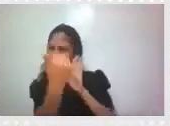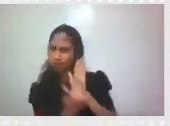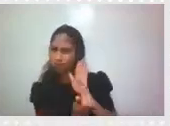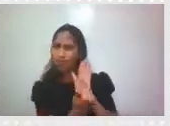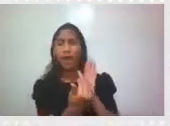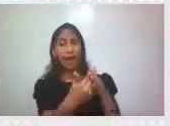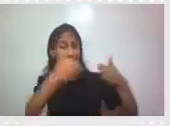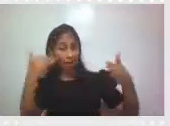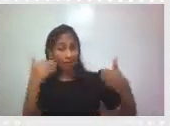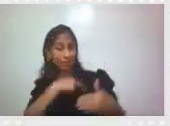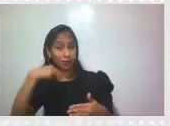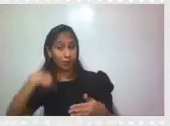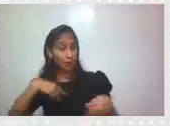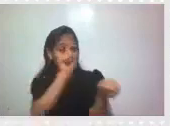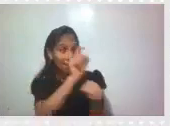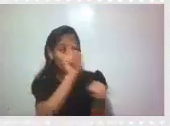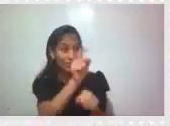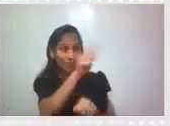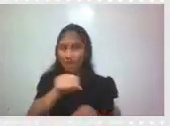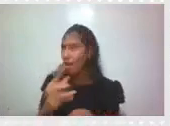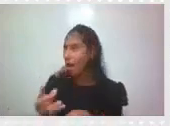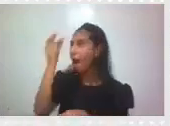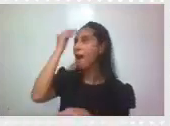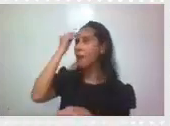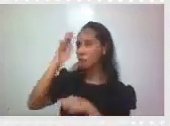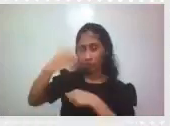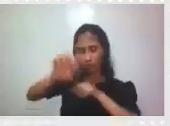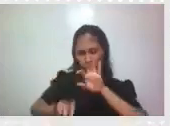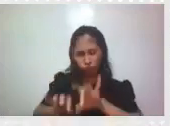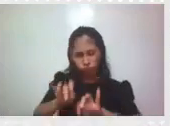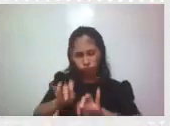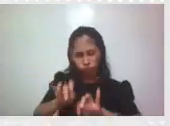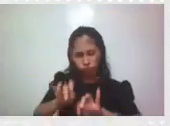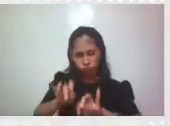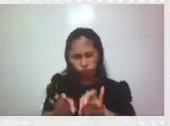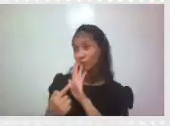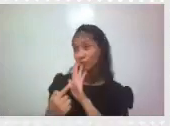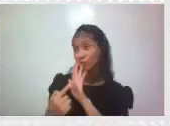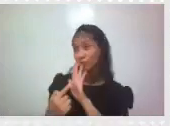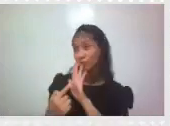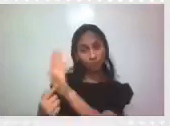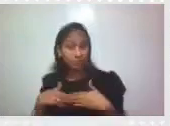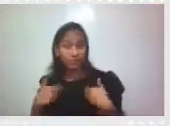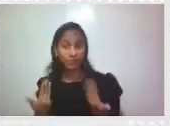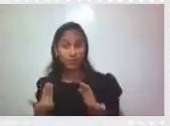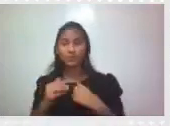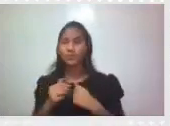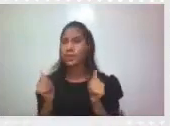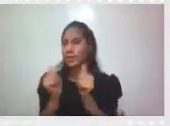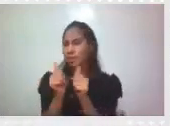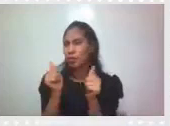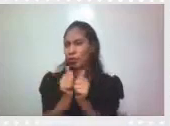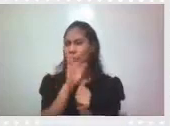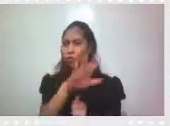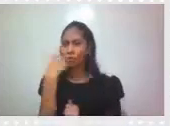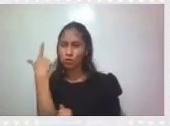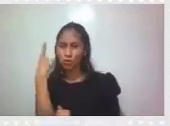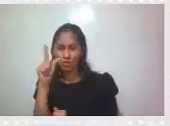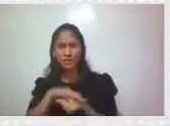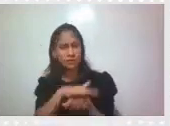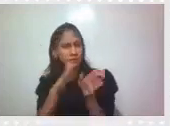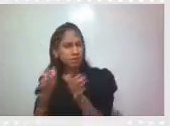comentado. Este proceso de asistencia técnica es conjuntamente con los delegados y proyectamos que hacia fines de mayo